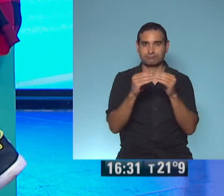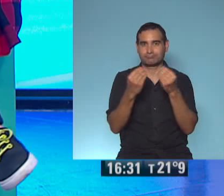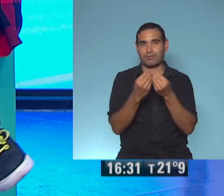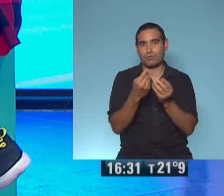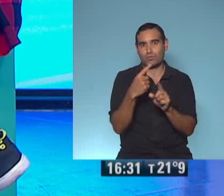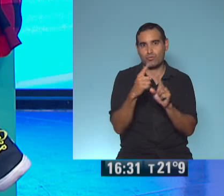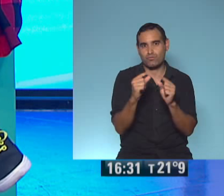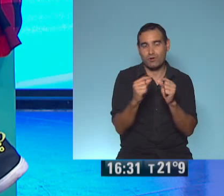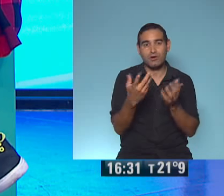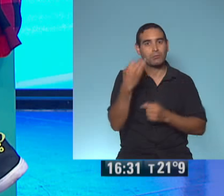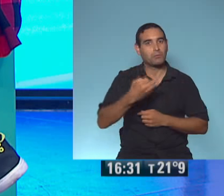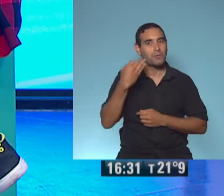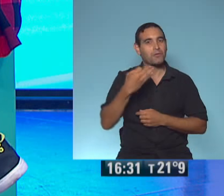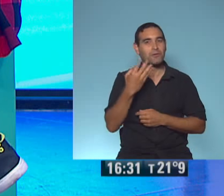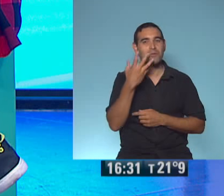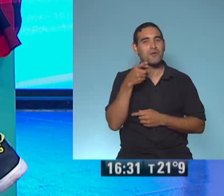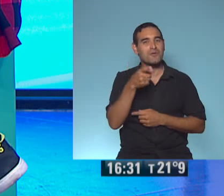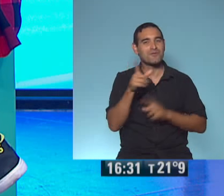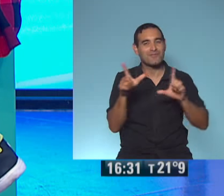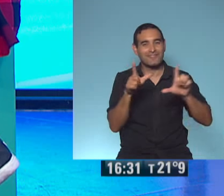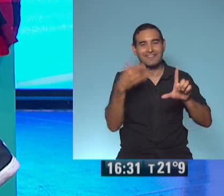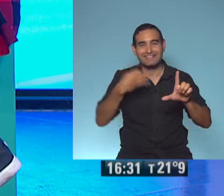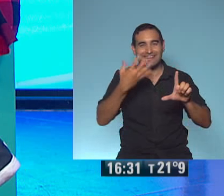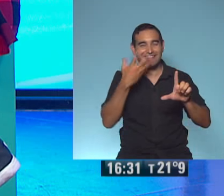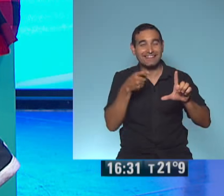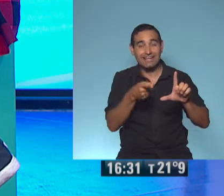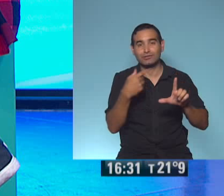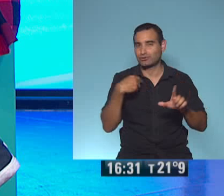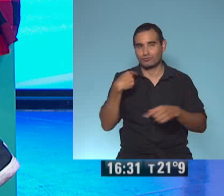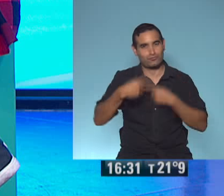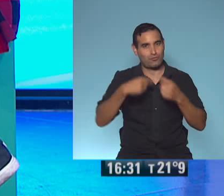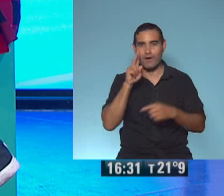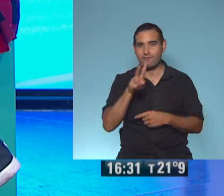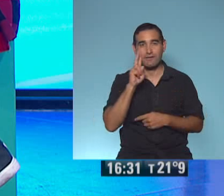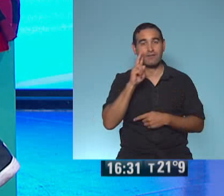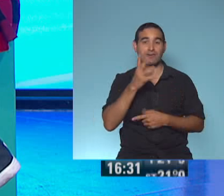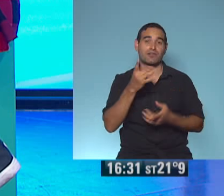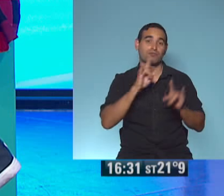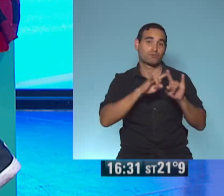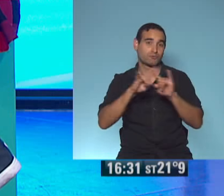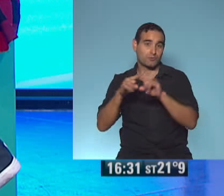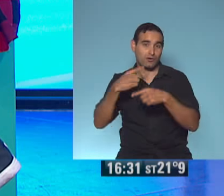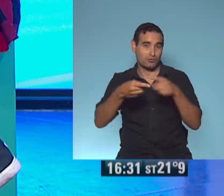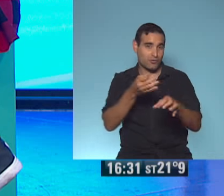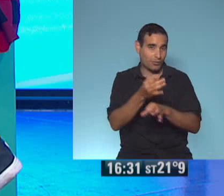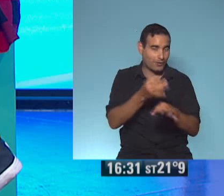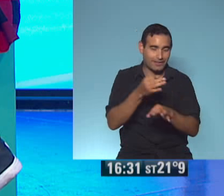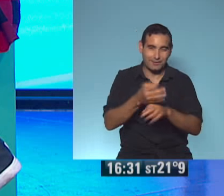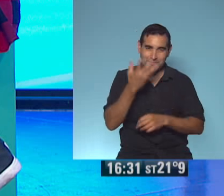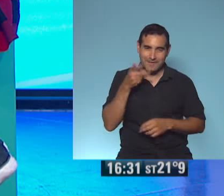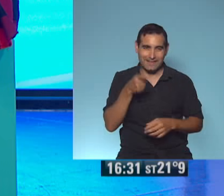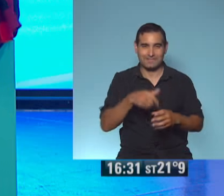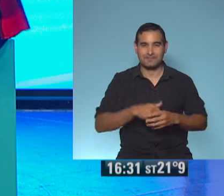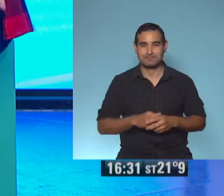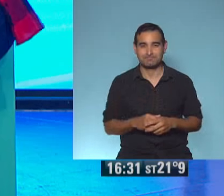sí, qué buenos que son los capítulos de Por Más Aventuras. La verdad que voy a seguir viéndolos en la plataforma de Seguimos Educando, porque me